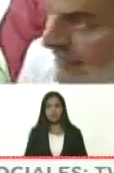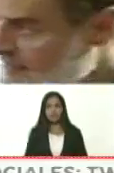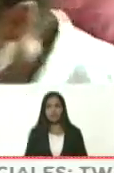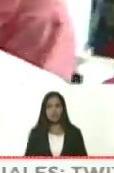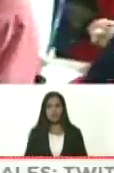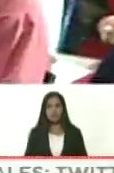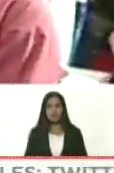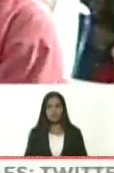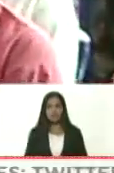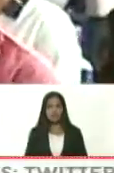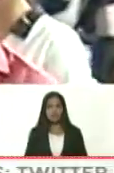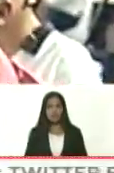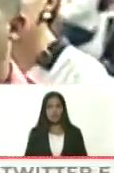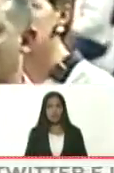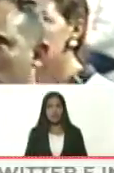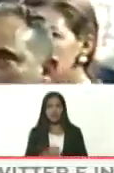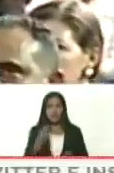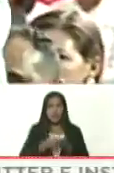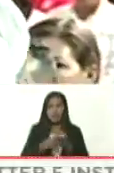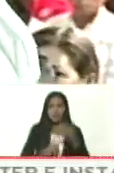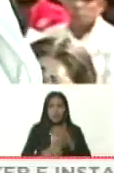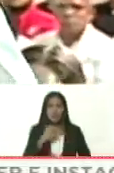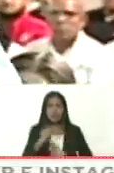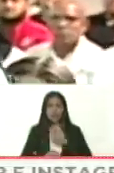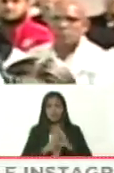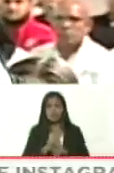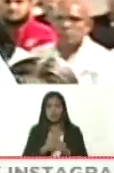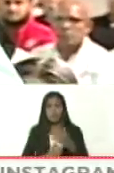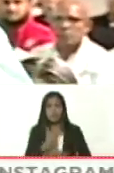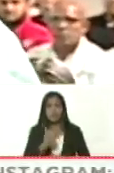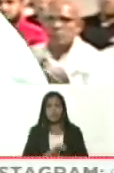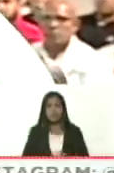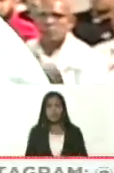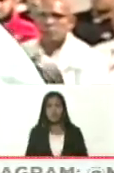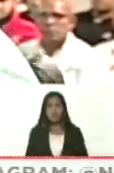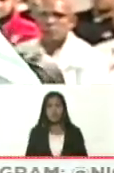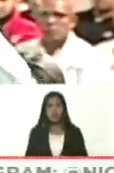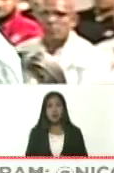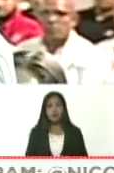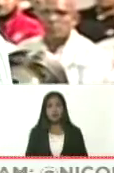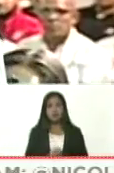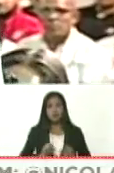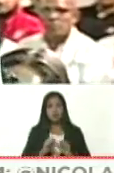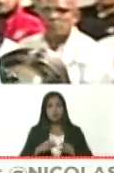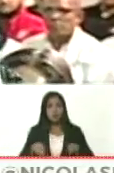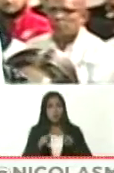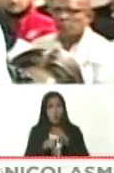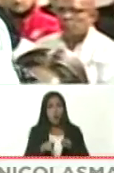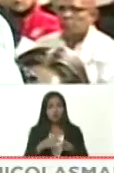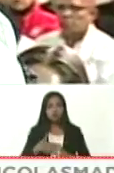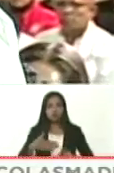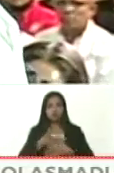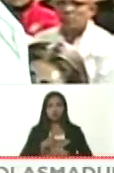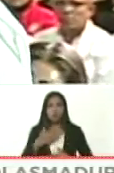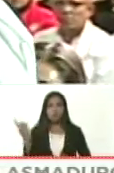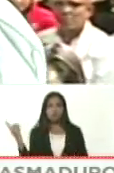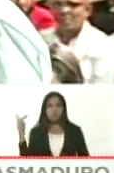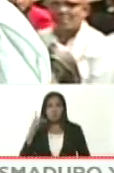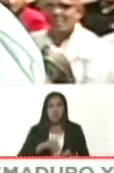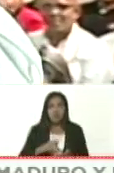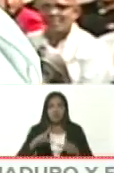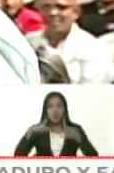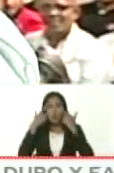de Turismo e Inversión Extranjera, doctor Félix Plasencia, compañero, viene de La Guaira ahora con